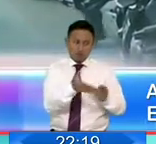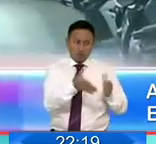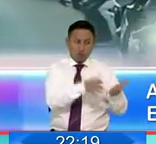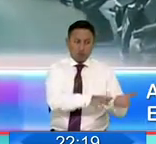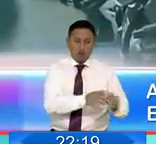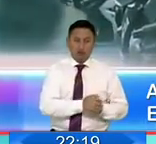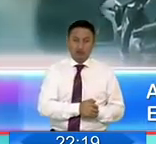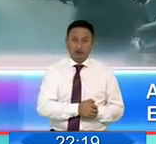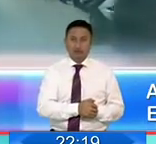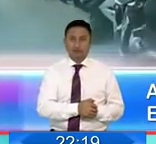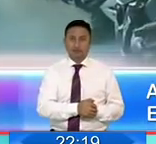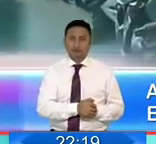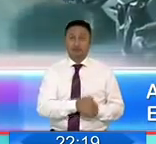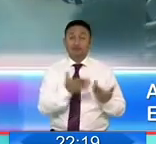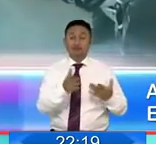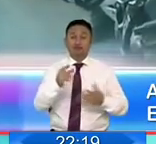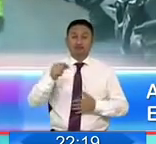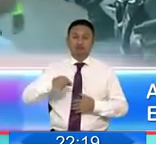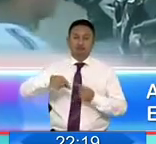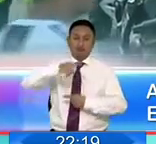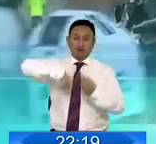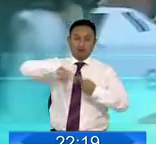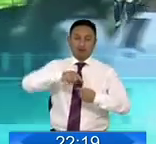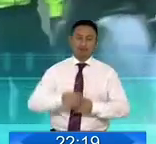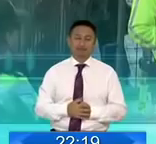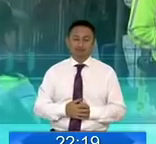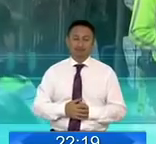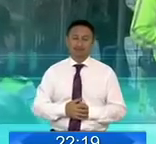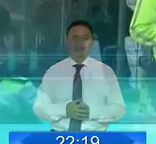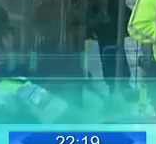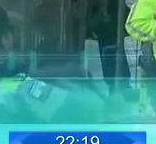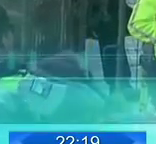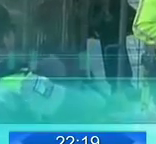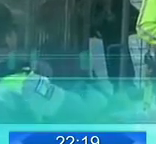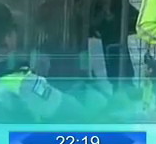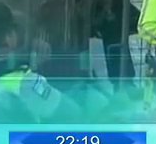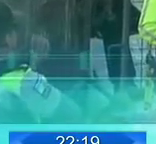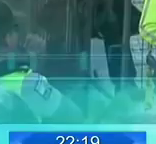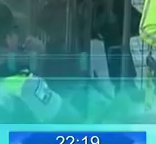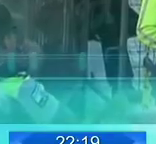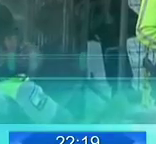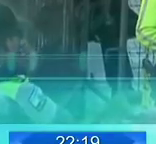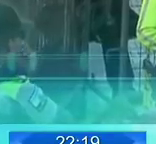un almacén. Los detalles en breves minutos.